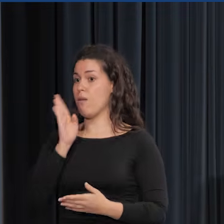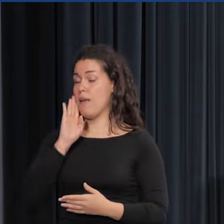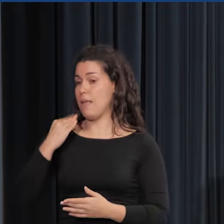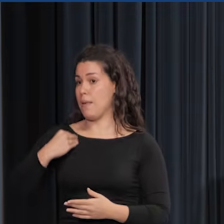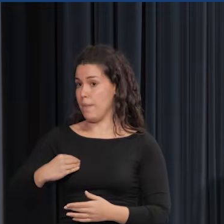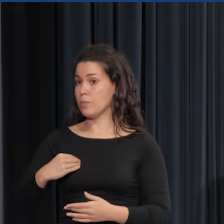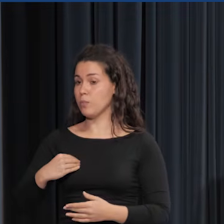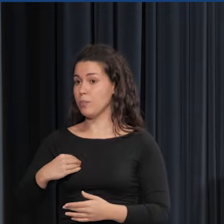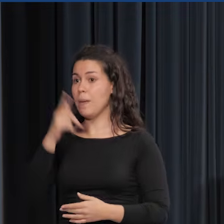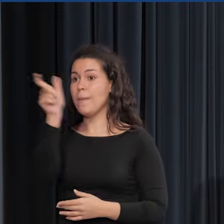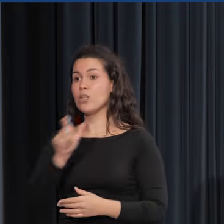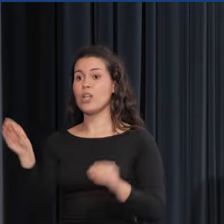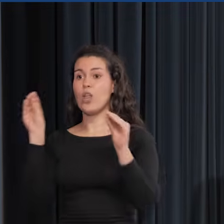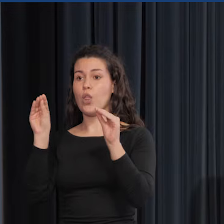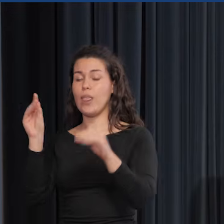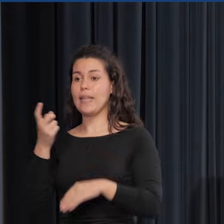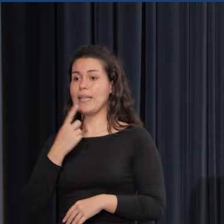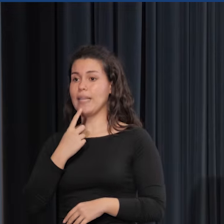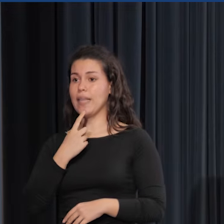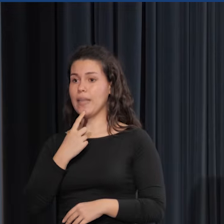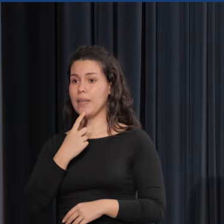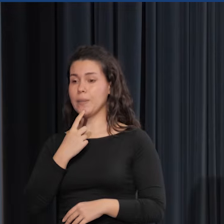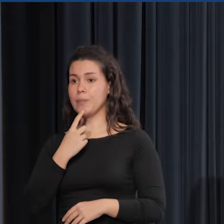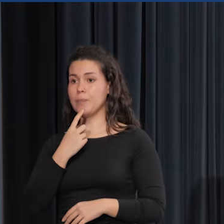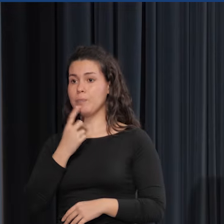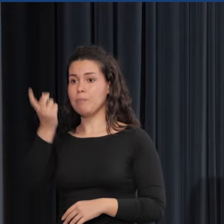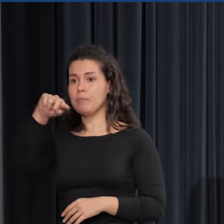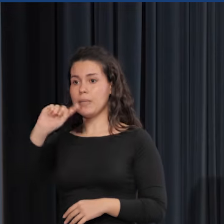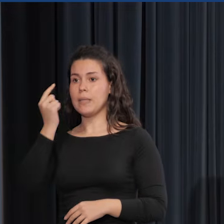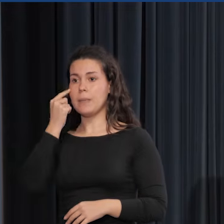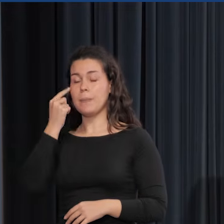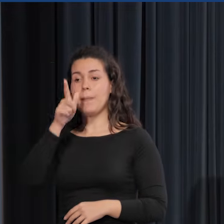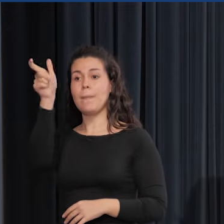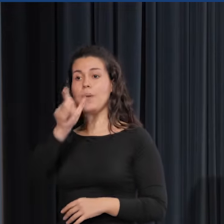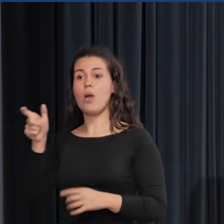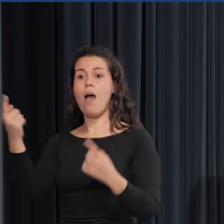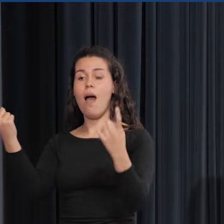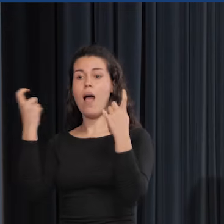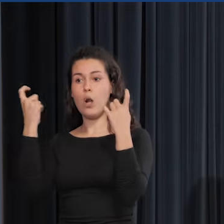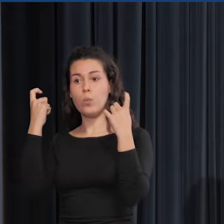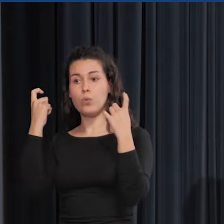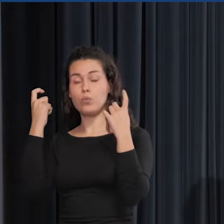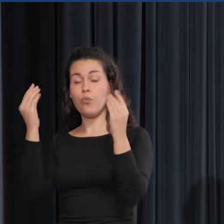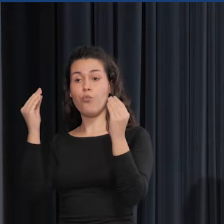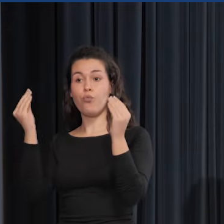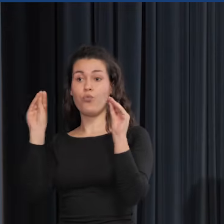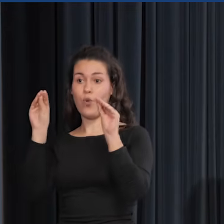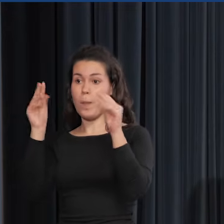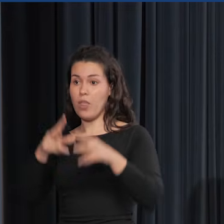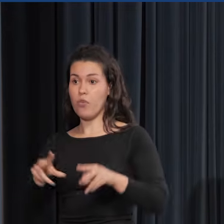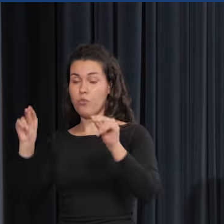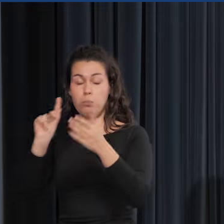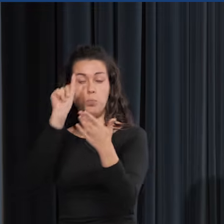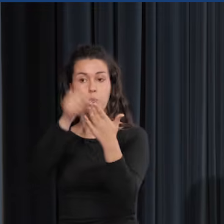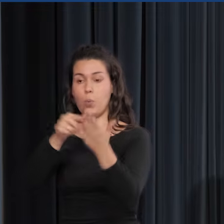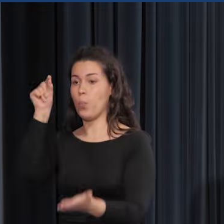docentes, se recoge que ellos ven que sus alumnos, cuando terminan su formación, son contratados